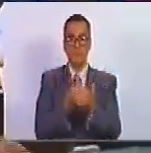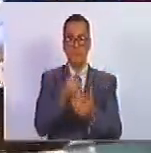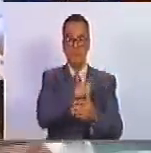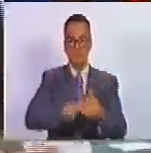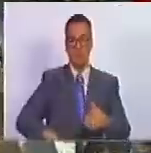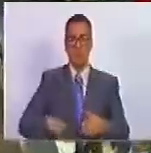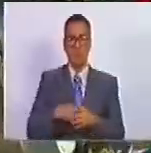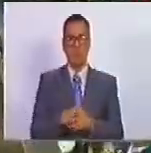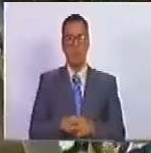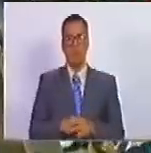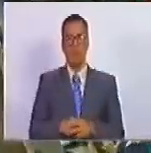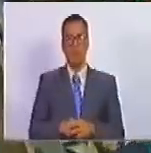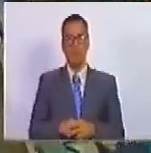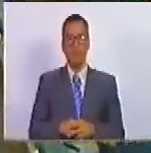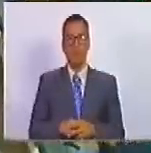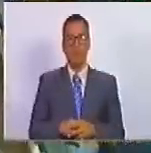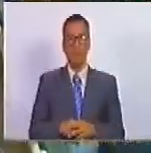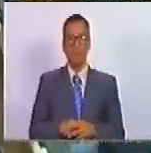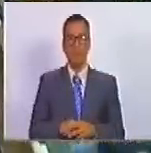presidente.